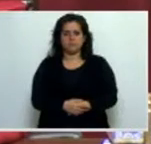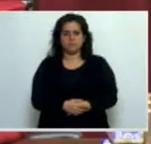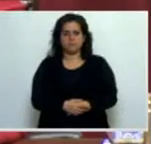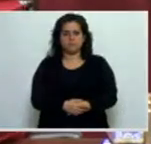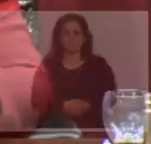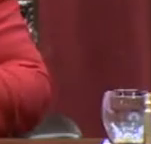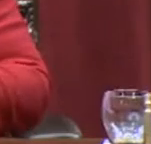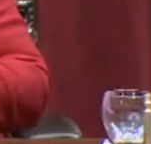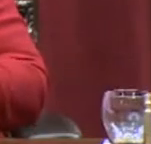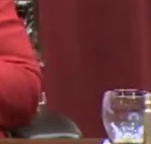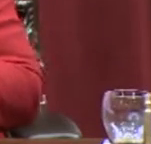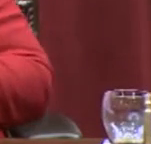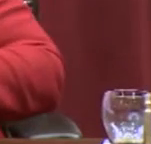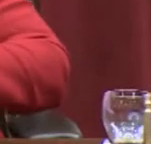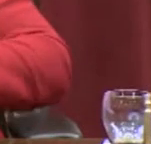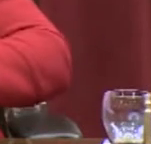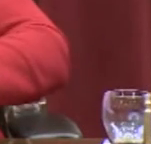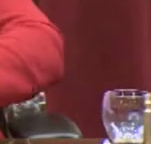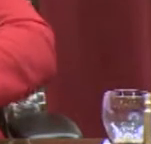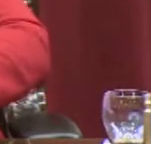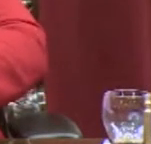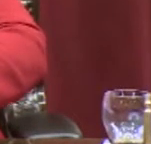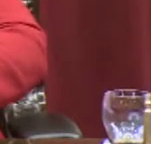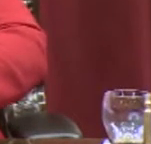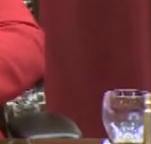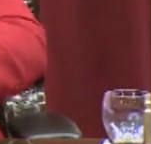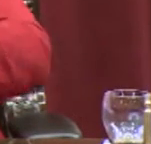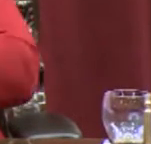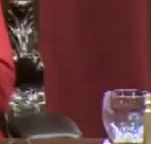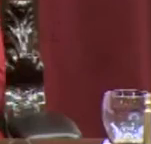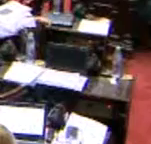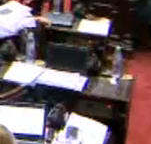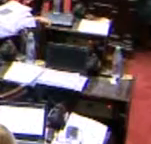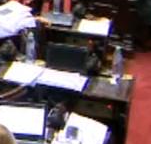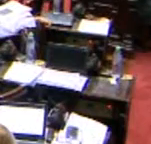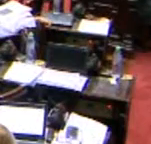Tiene la palabra el diputado Gustavo Fernández Bendía.